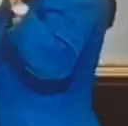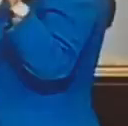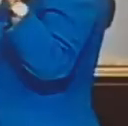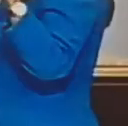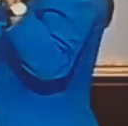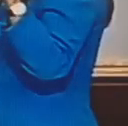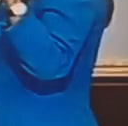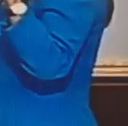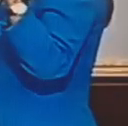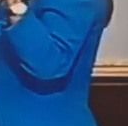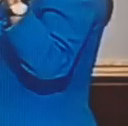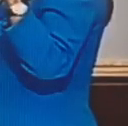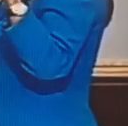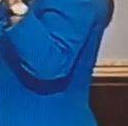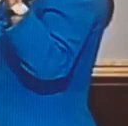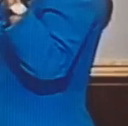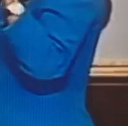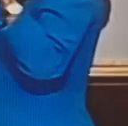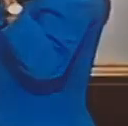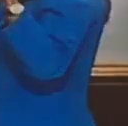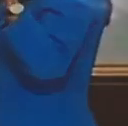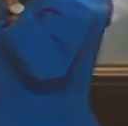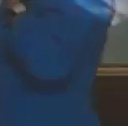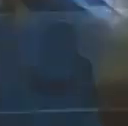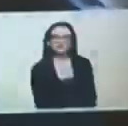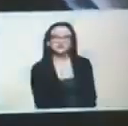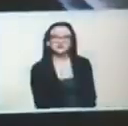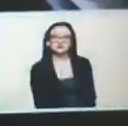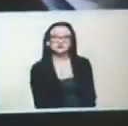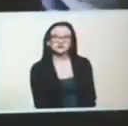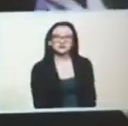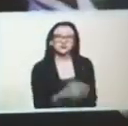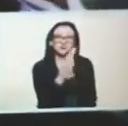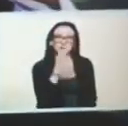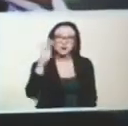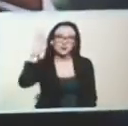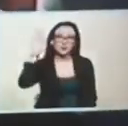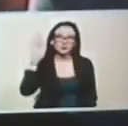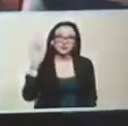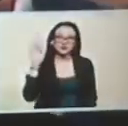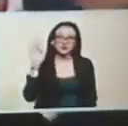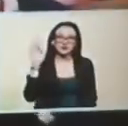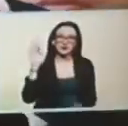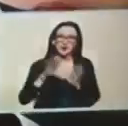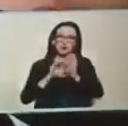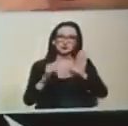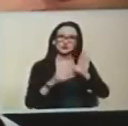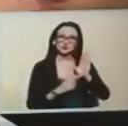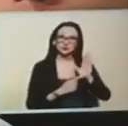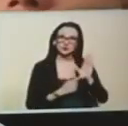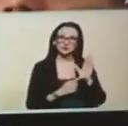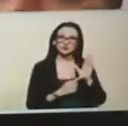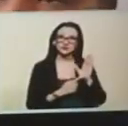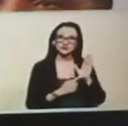Dios, juro cumplir y hacer cumplir nuestra Constitución Bolivariana y llevar